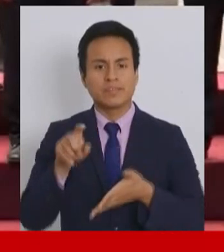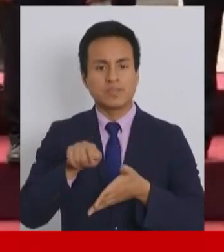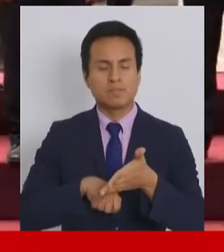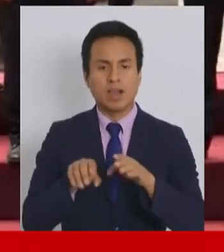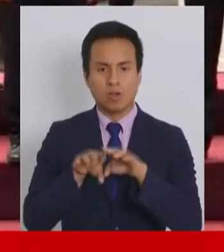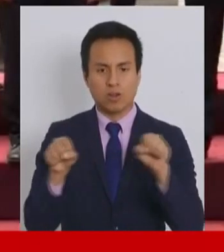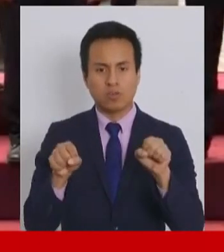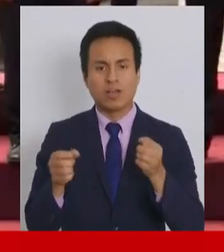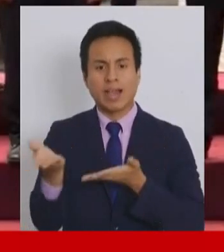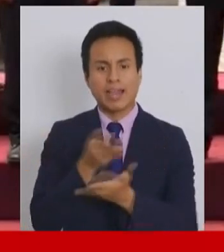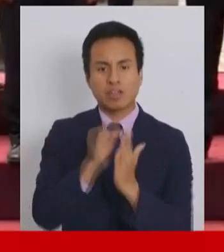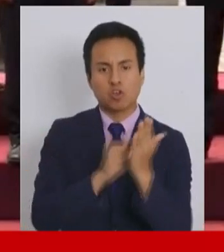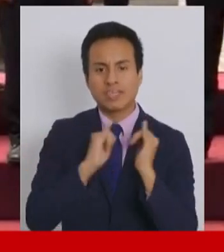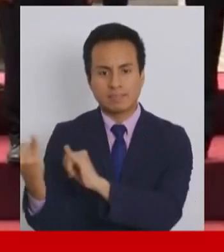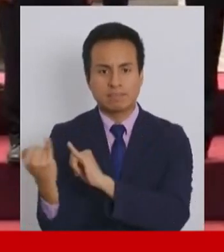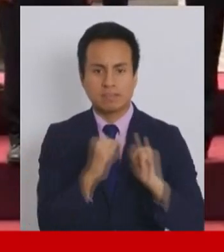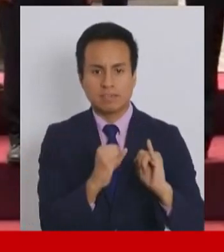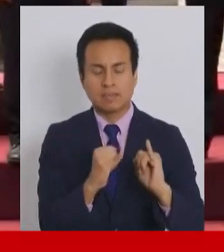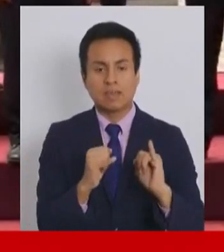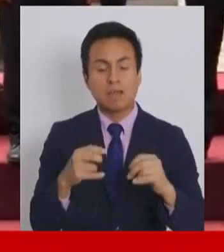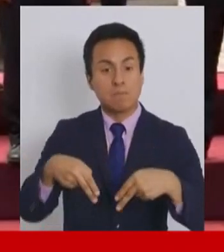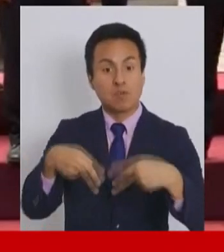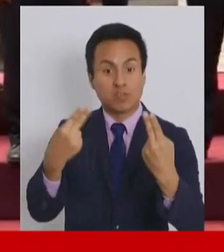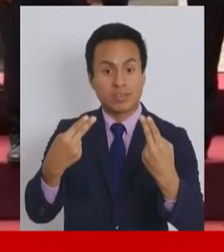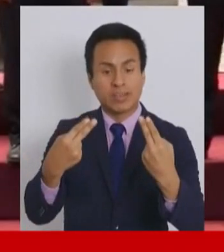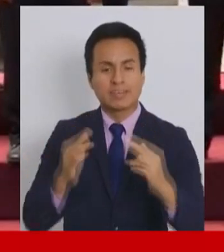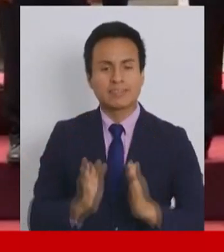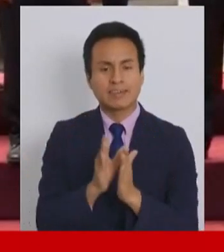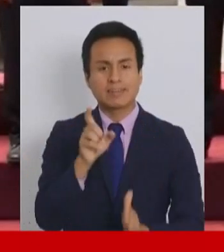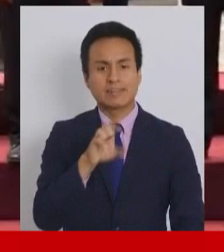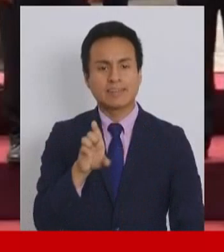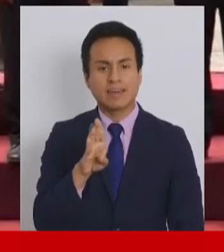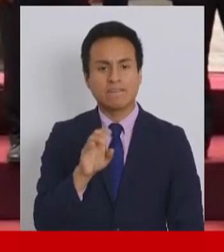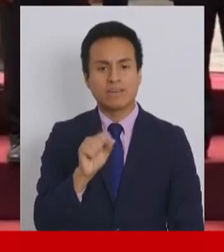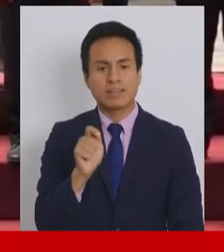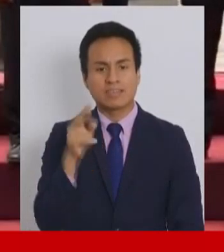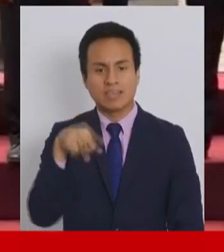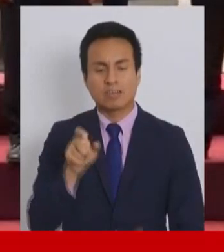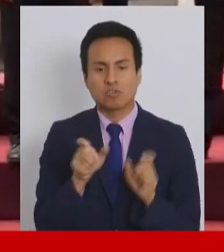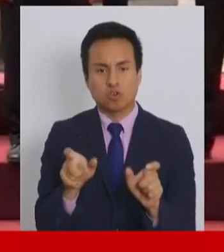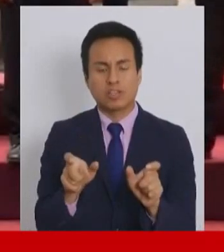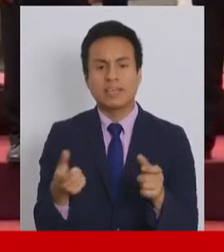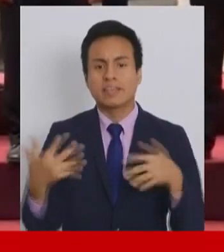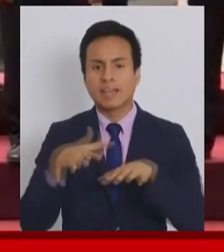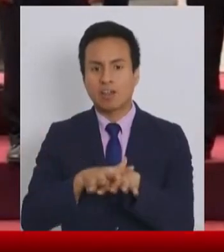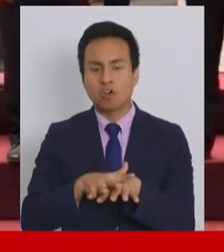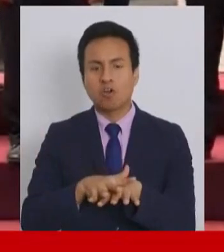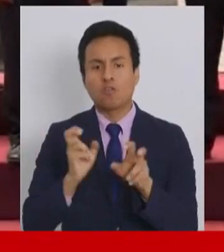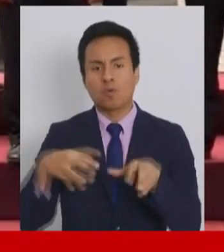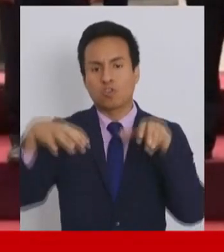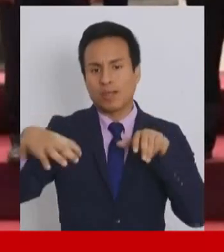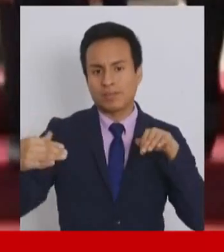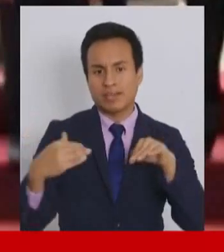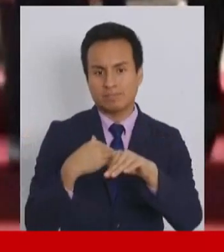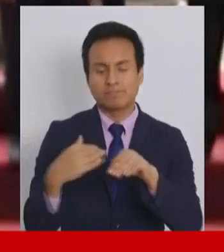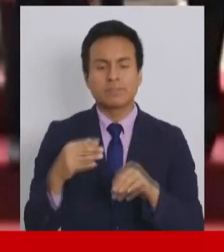acuerdo por canje de notas para establecer en el paso fronterizo San Sebastián el sistema de control integrado bajo la modalidad de doble